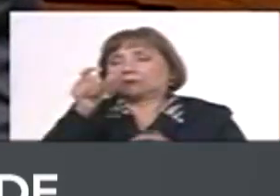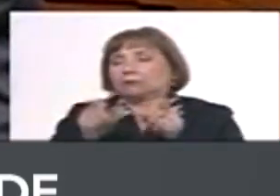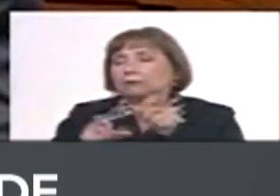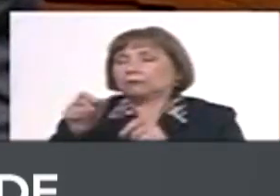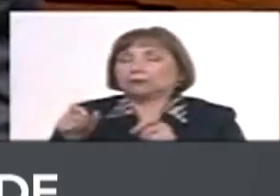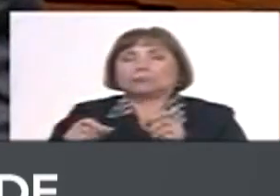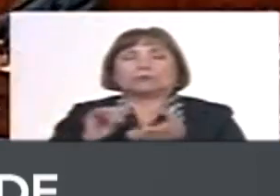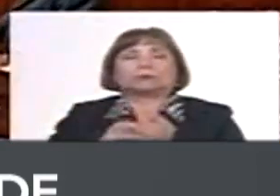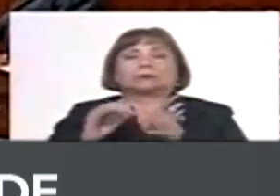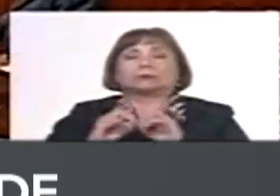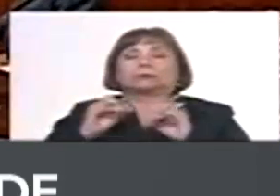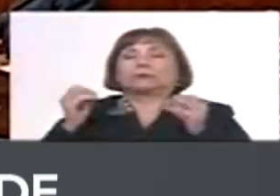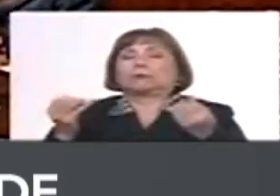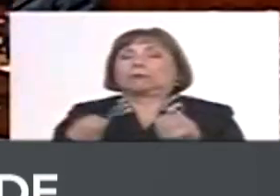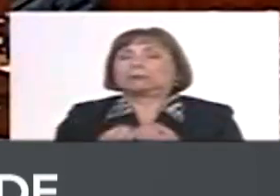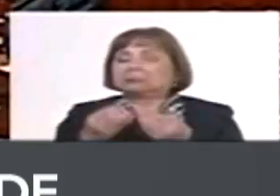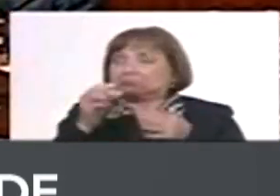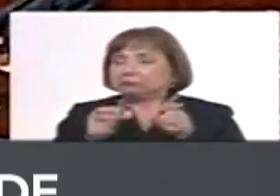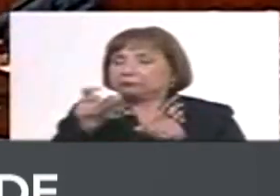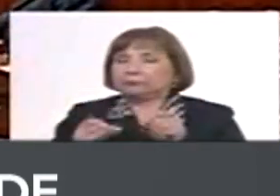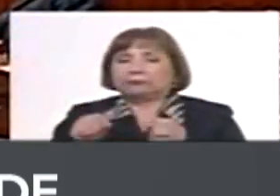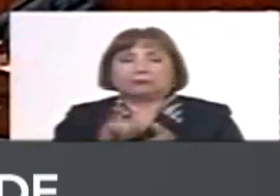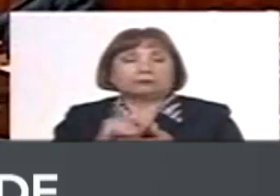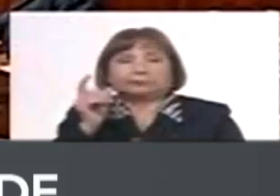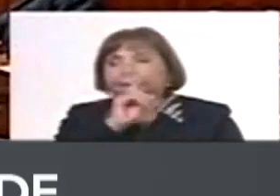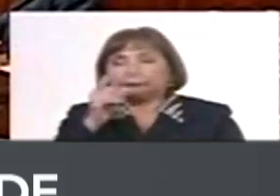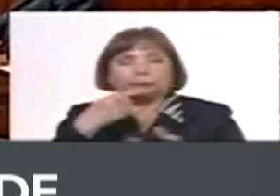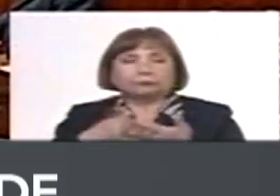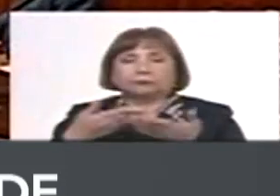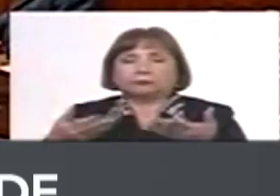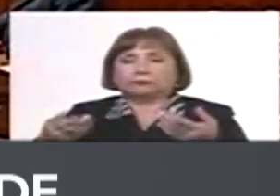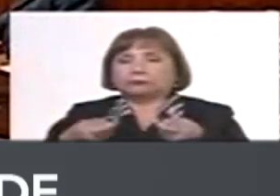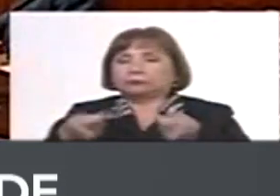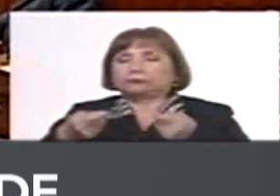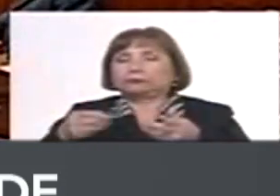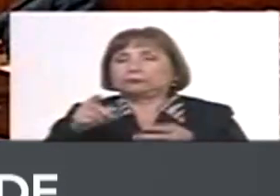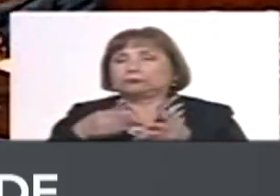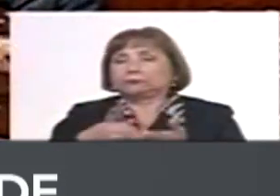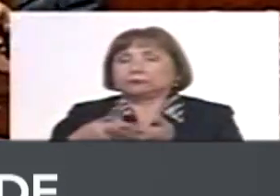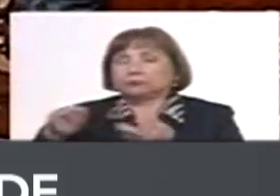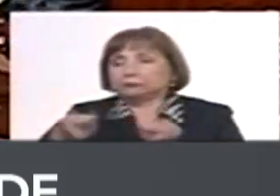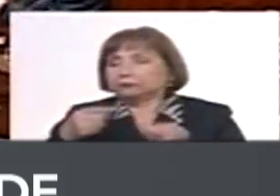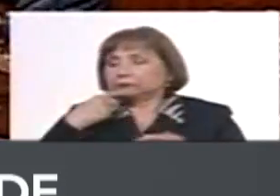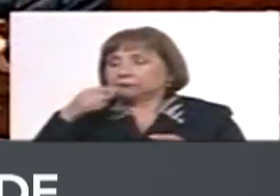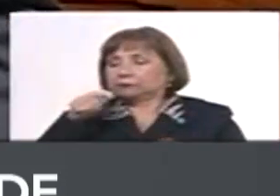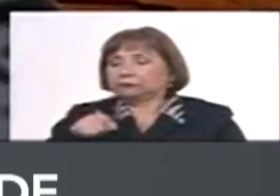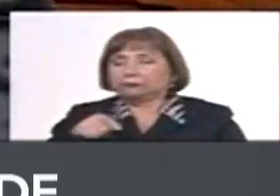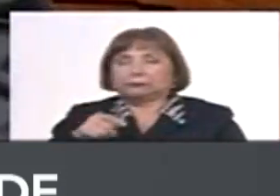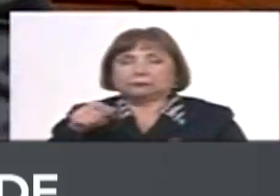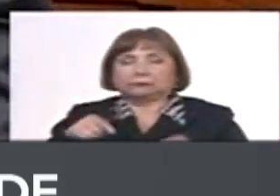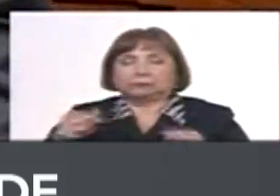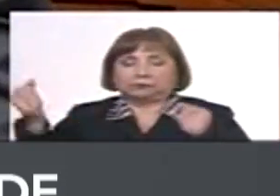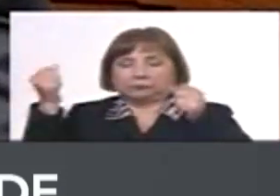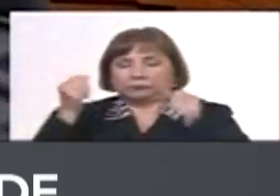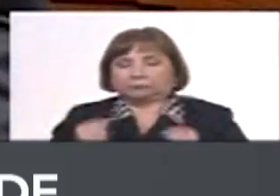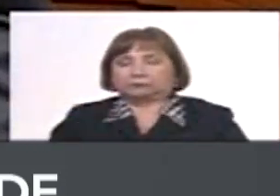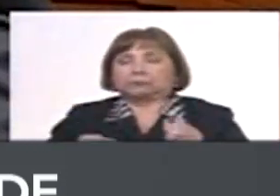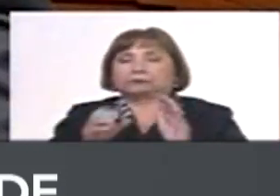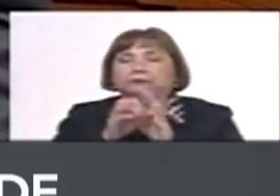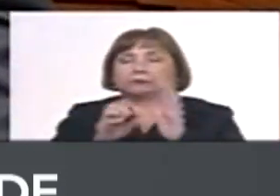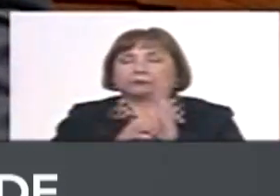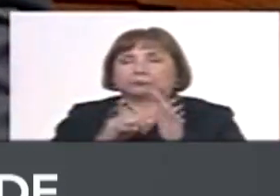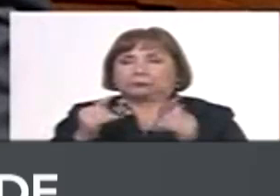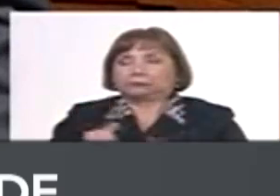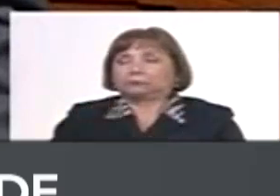soberano, del órgano originario, del órgano que no está sujeto a limitación alguna, como lo están los poderes